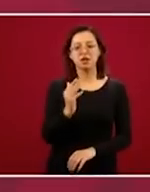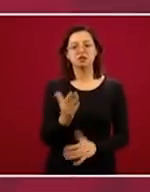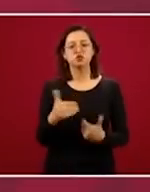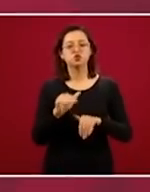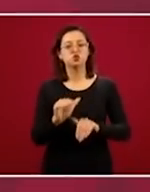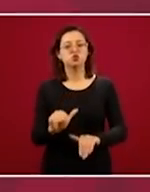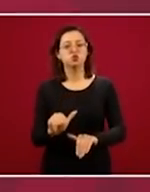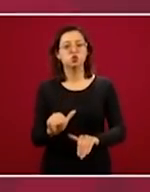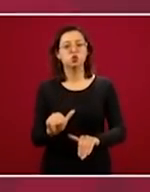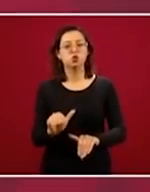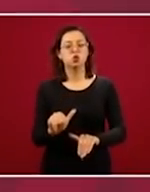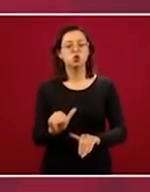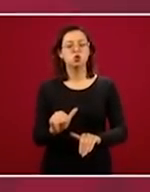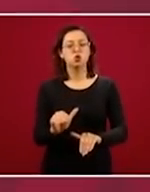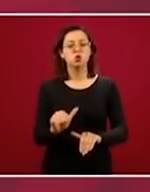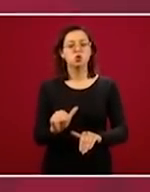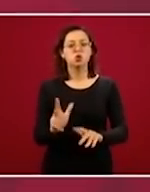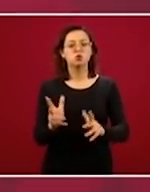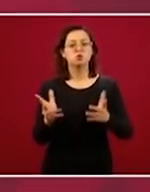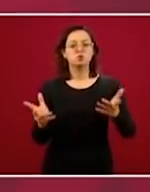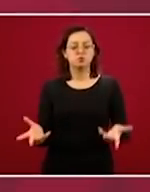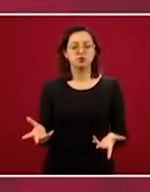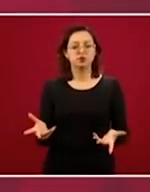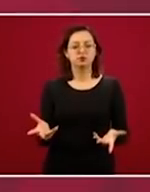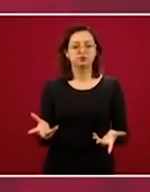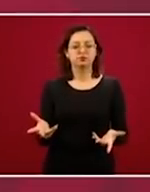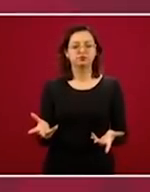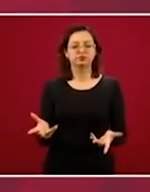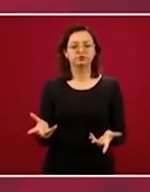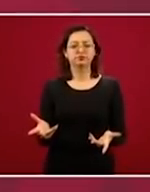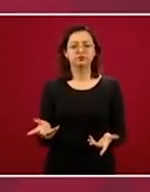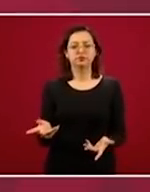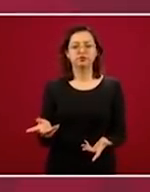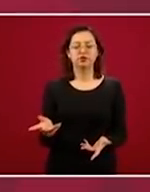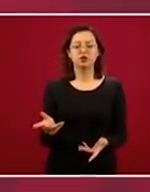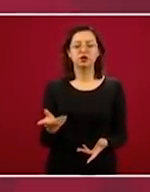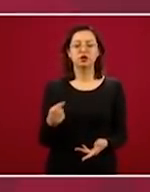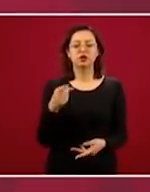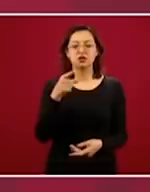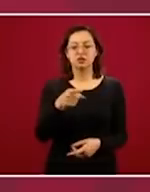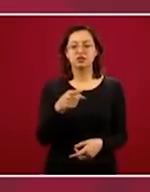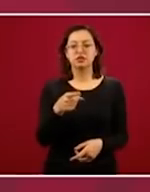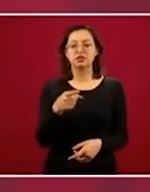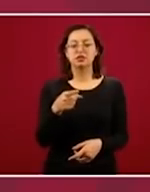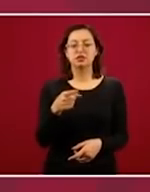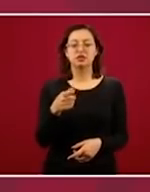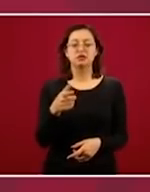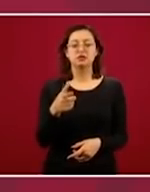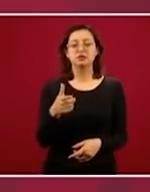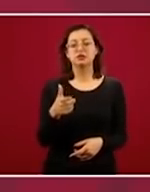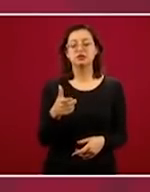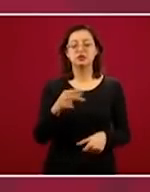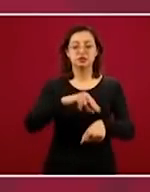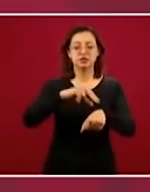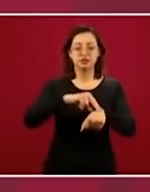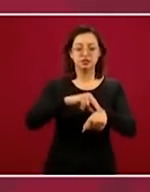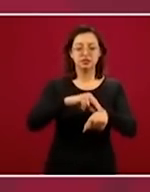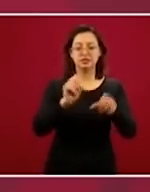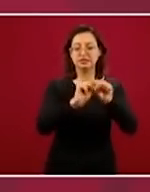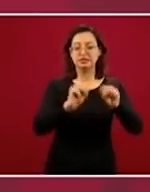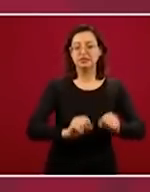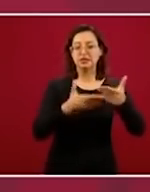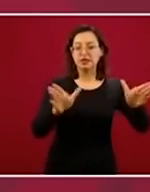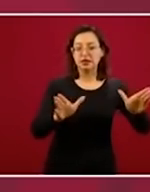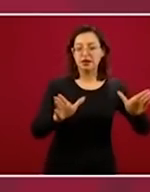de si tiene capacidad el sector público de salud